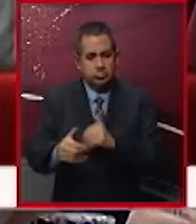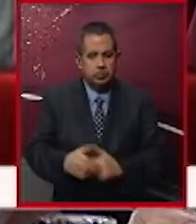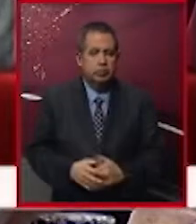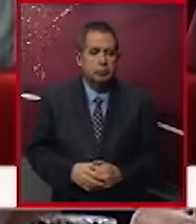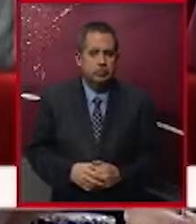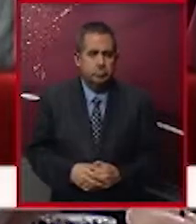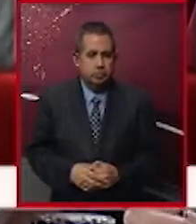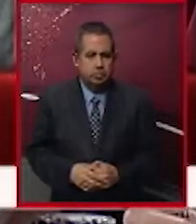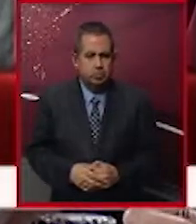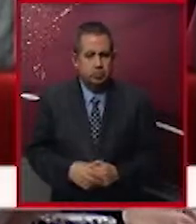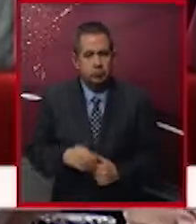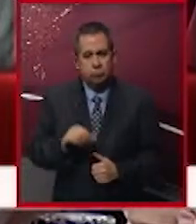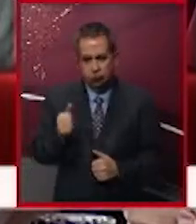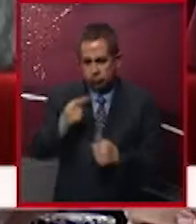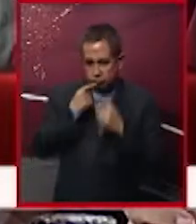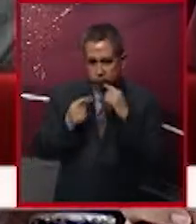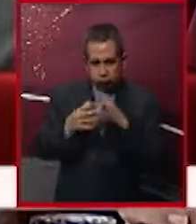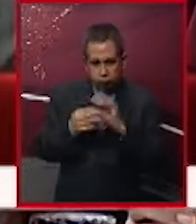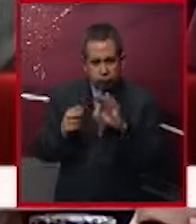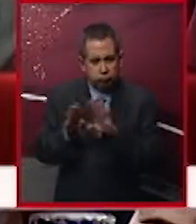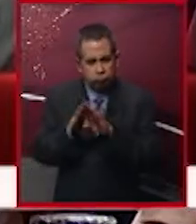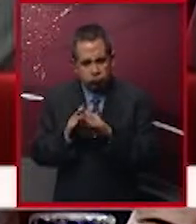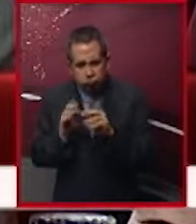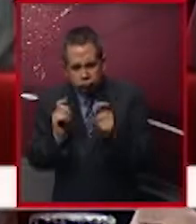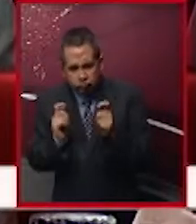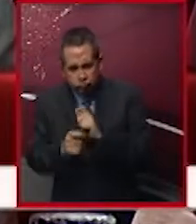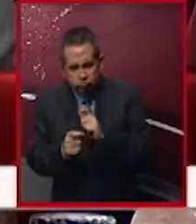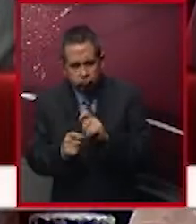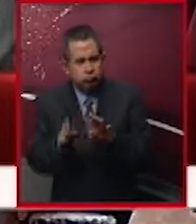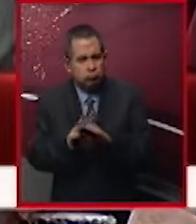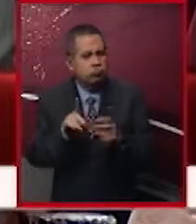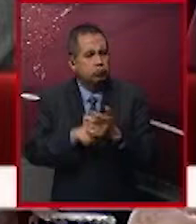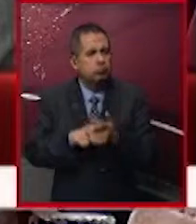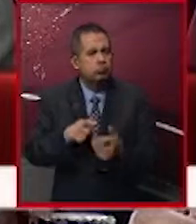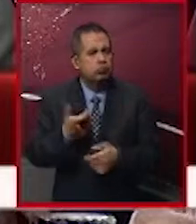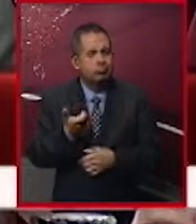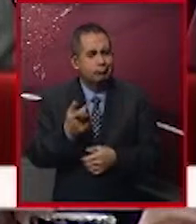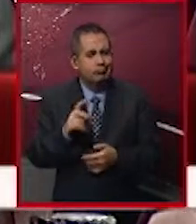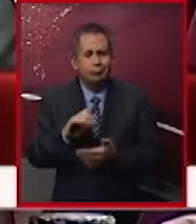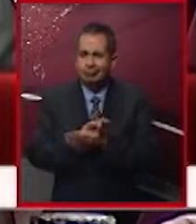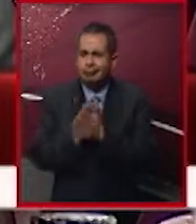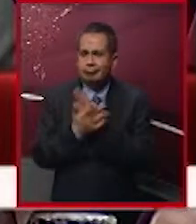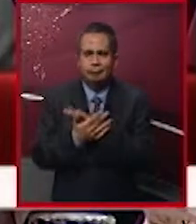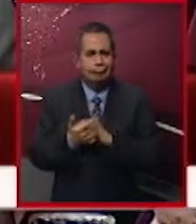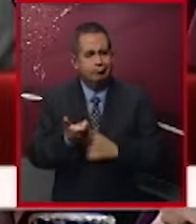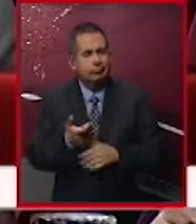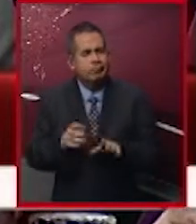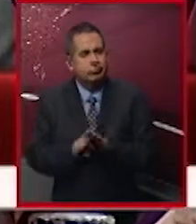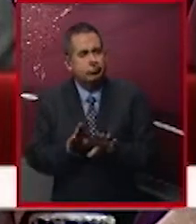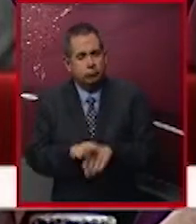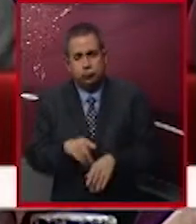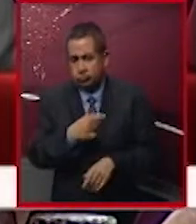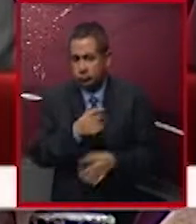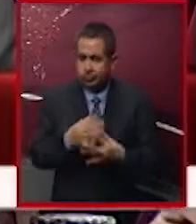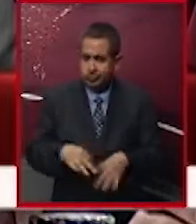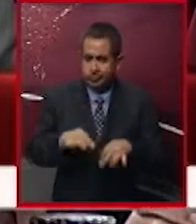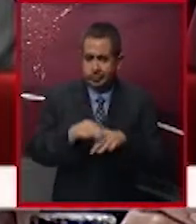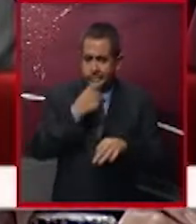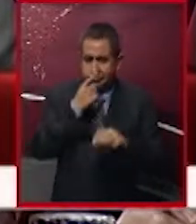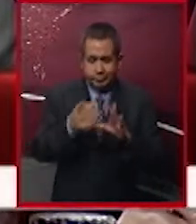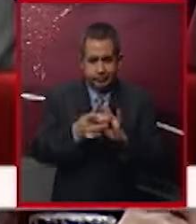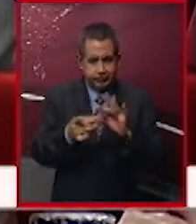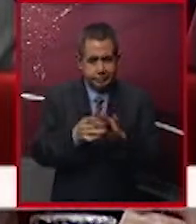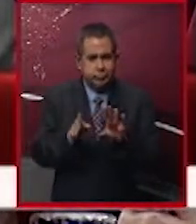Otro punto importante es la estabilidad al tipo de cambio que esto está generando, y esto pues obviamente es importante mencionarlo y